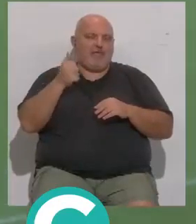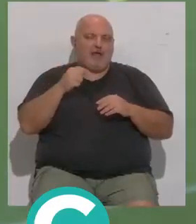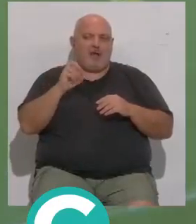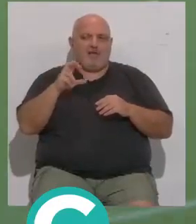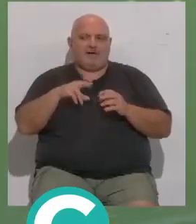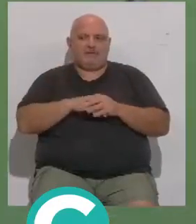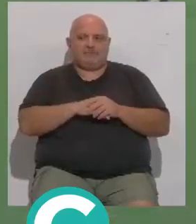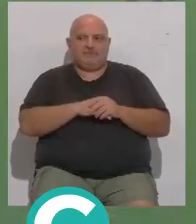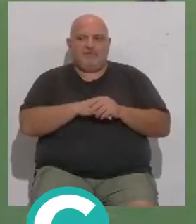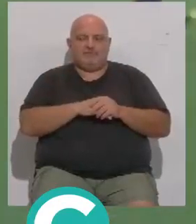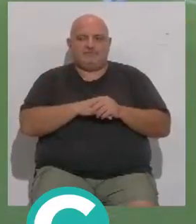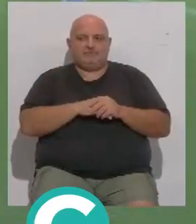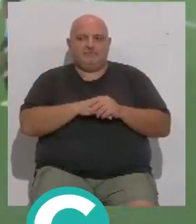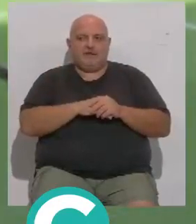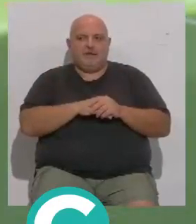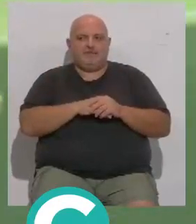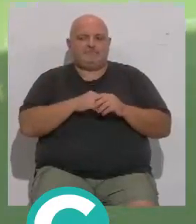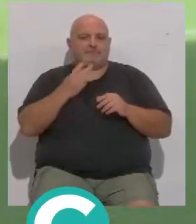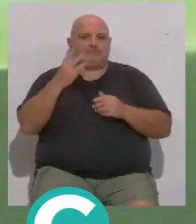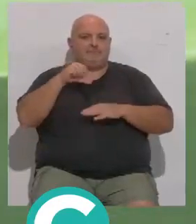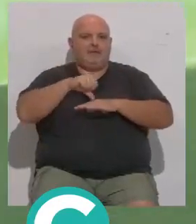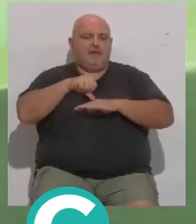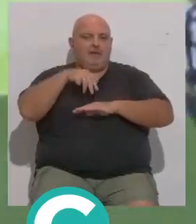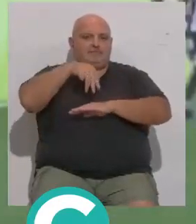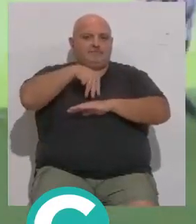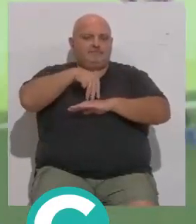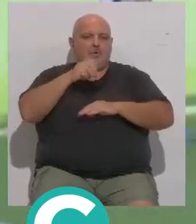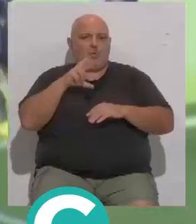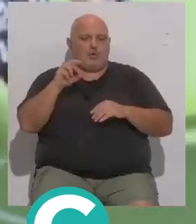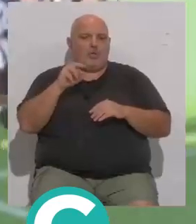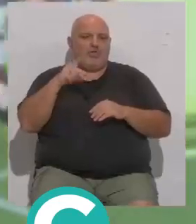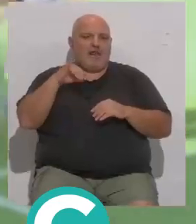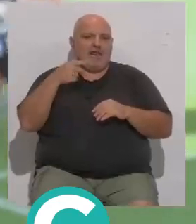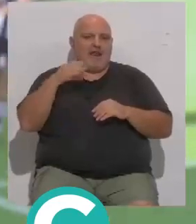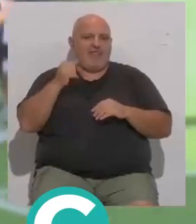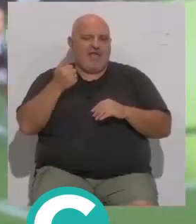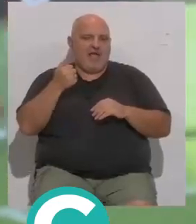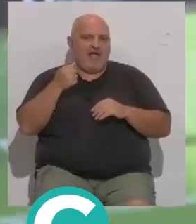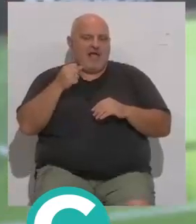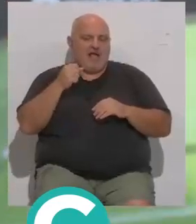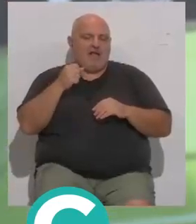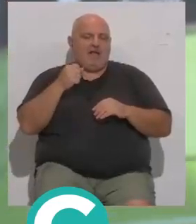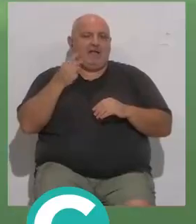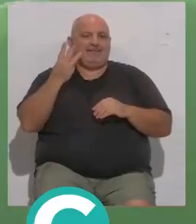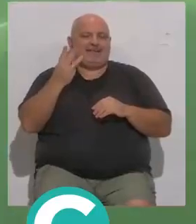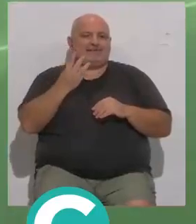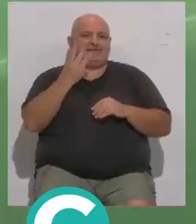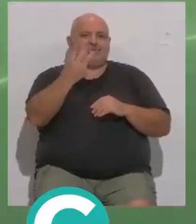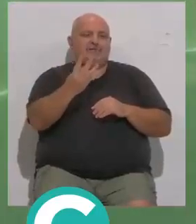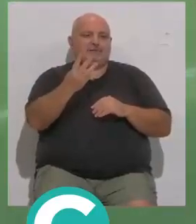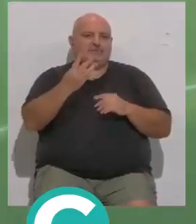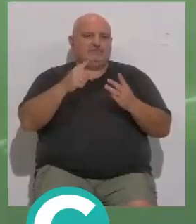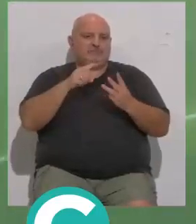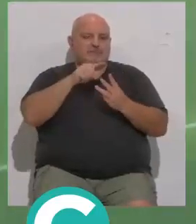Oliver. Un 3 centrocampista con Curro, Dani García y Algarra, y 3 hombres en